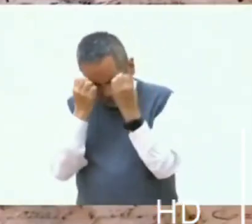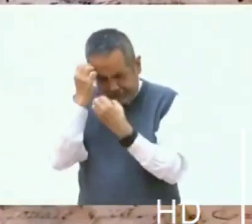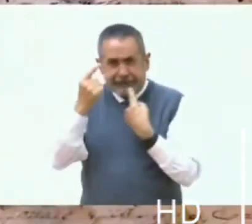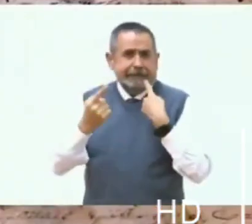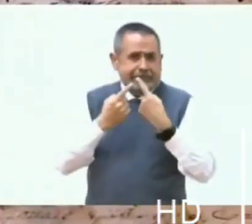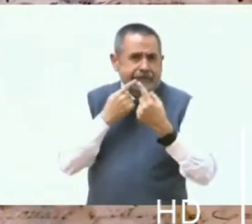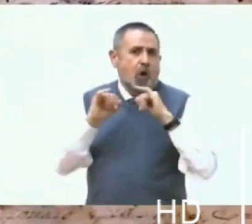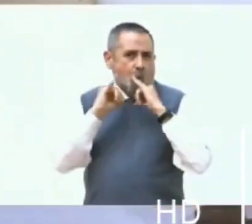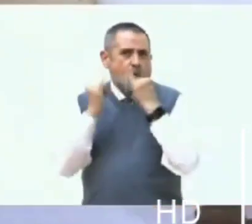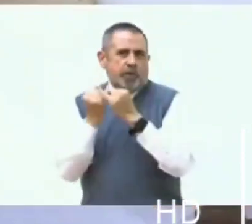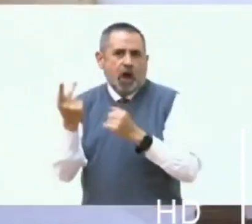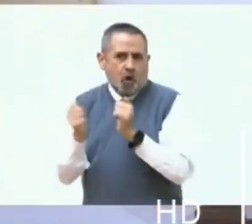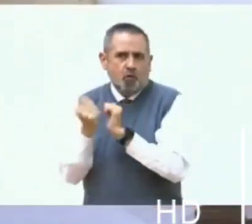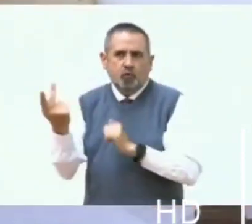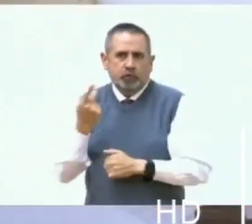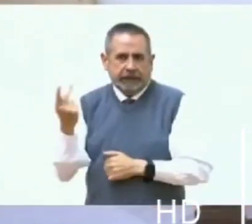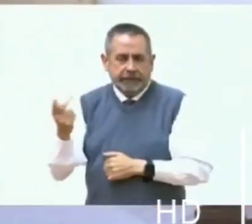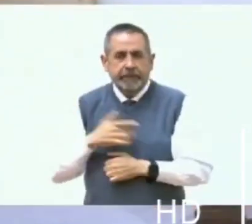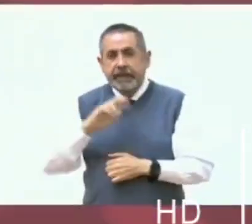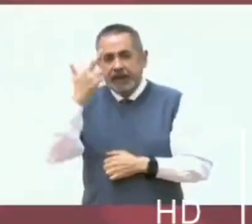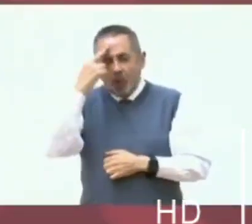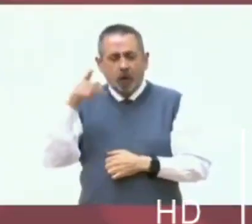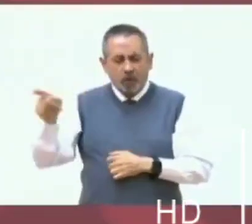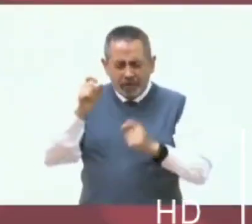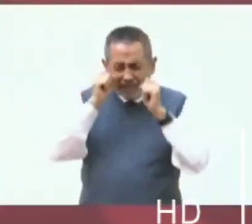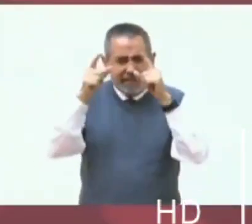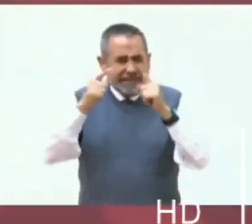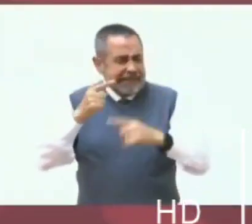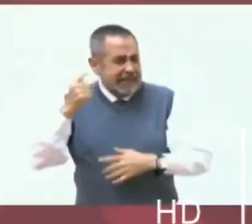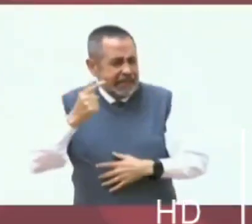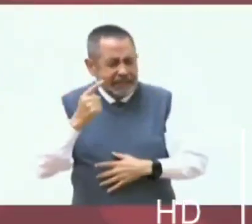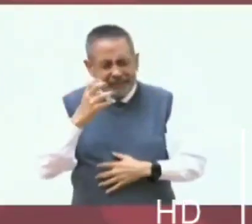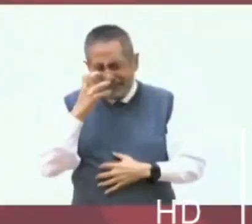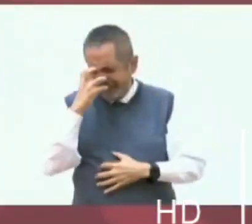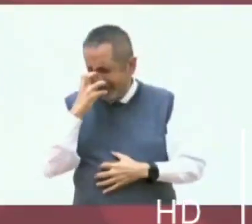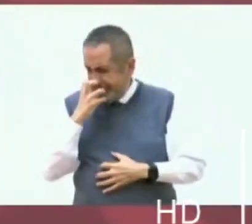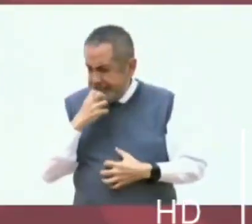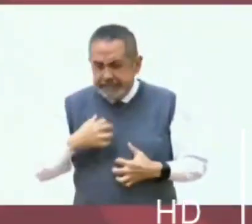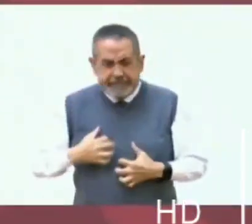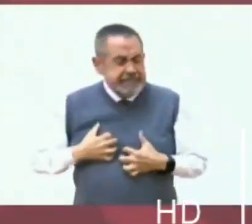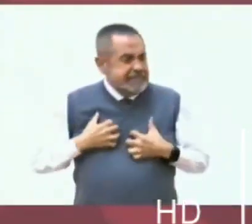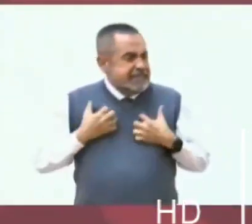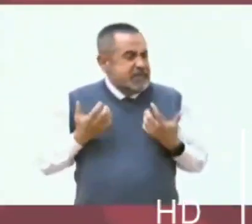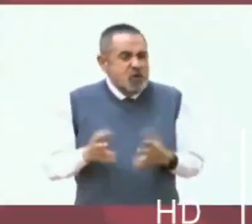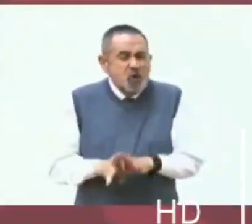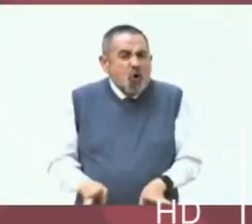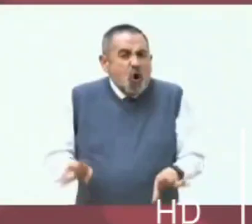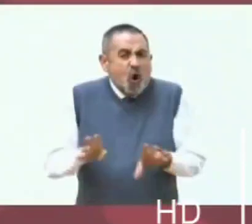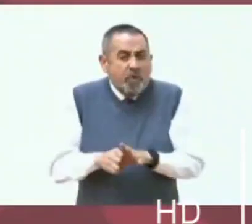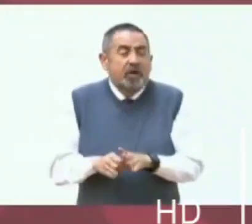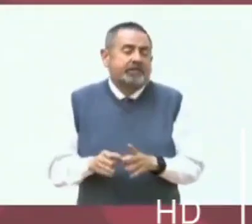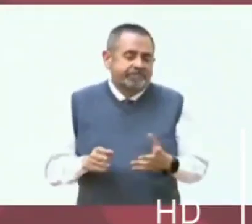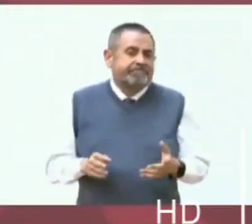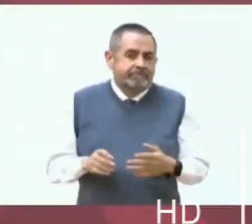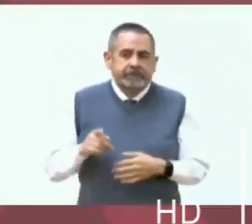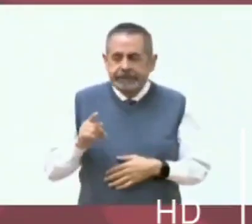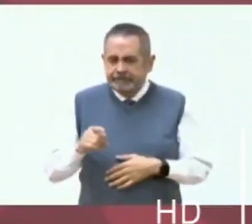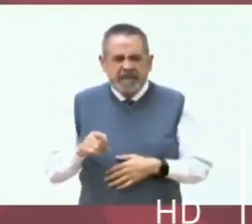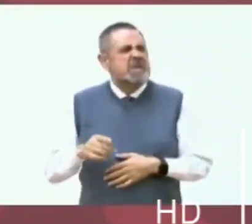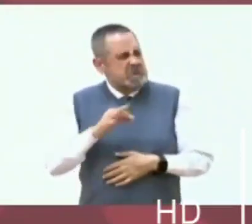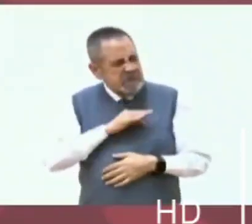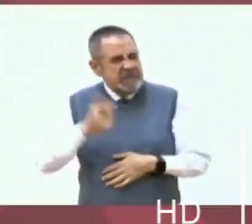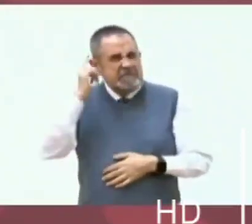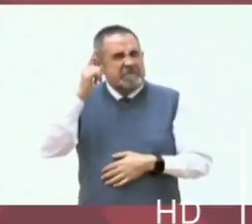compromisos. Recuerdo perfectamente su cara de asombro, de tristeza y de coraje, al mismo tiempo que de esperanza y